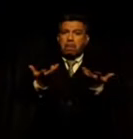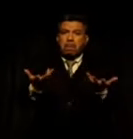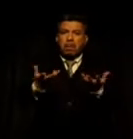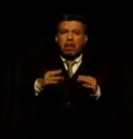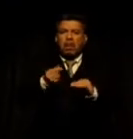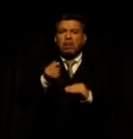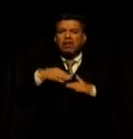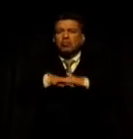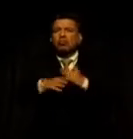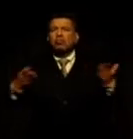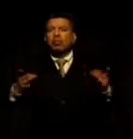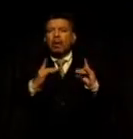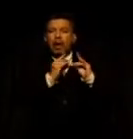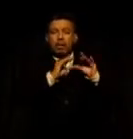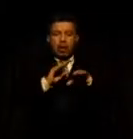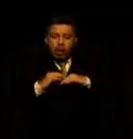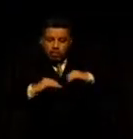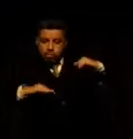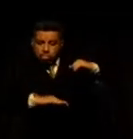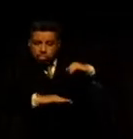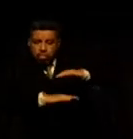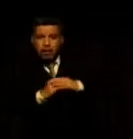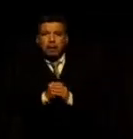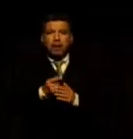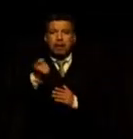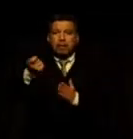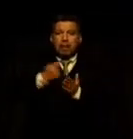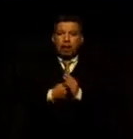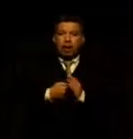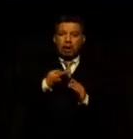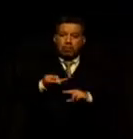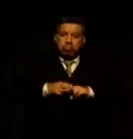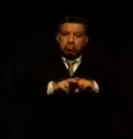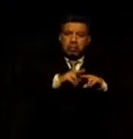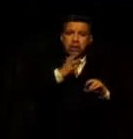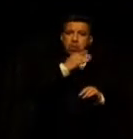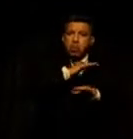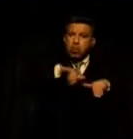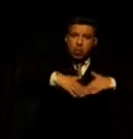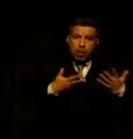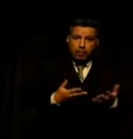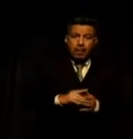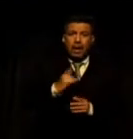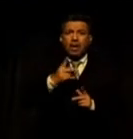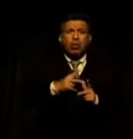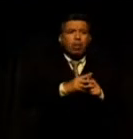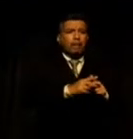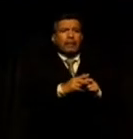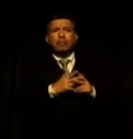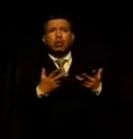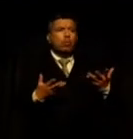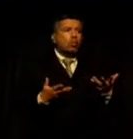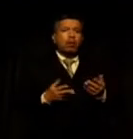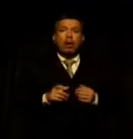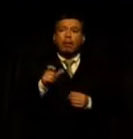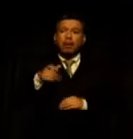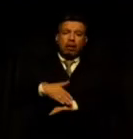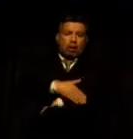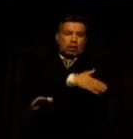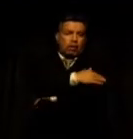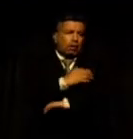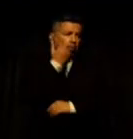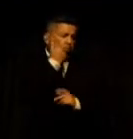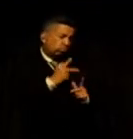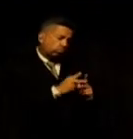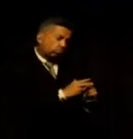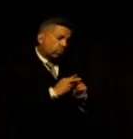debajo del colchón nadie les paga ningún tipo de interés por ese dinero cuando necesitan un préstamo tienen que ir a alguien en la esquina que les